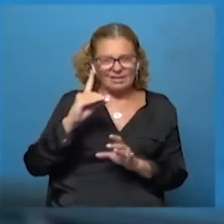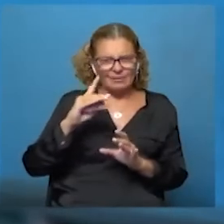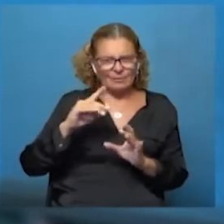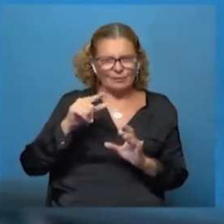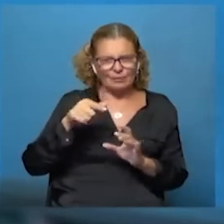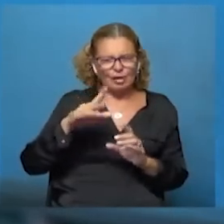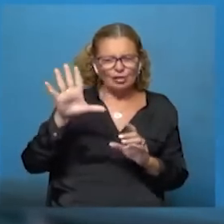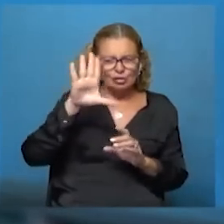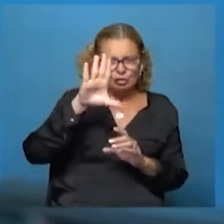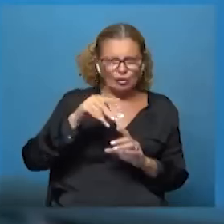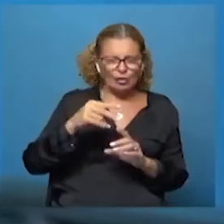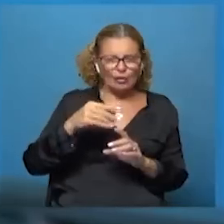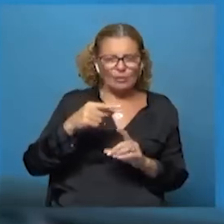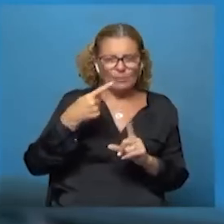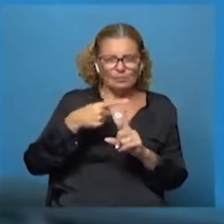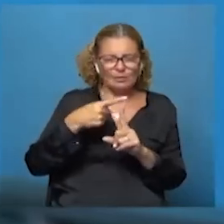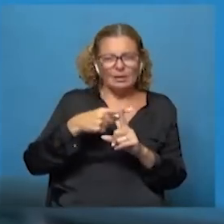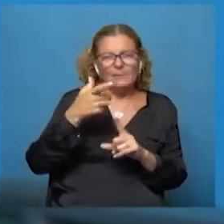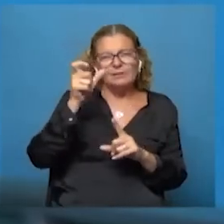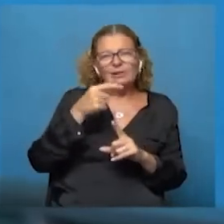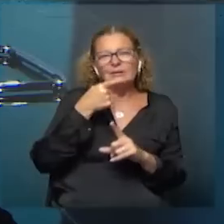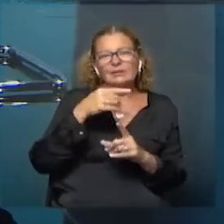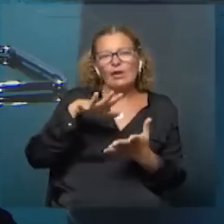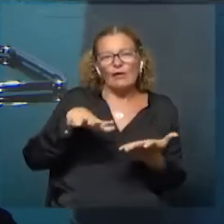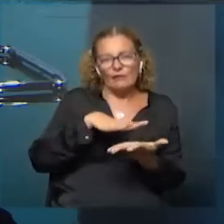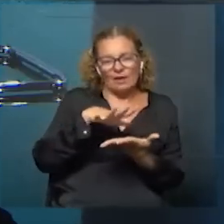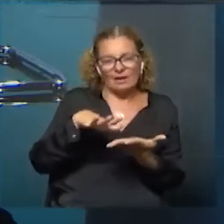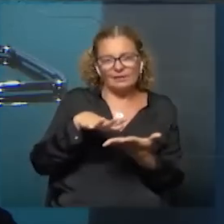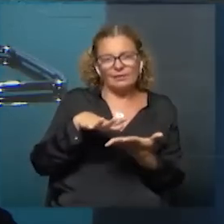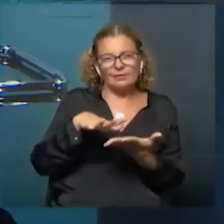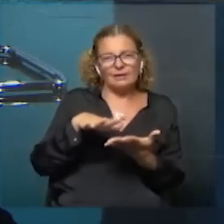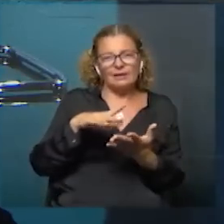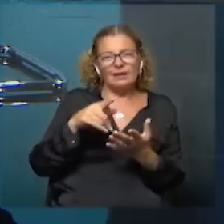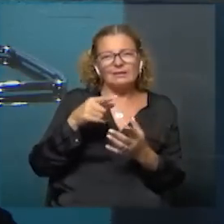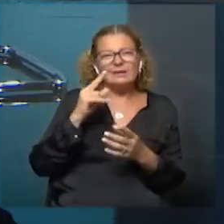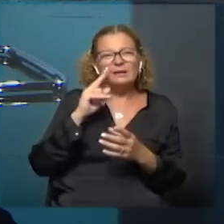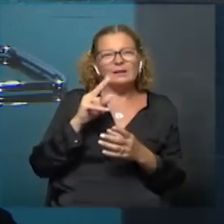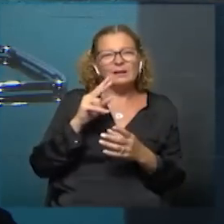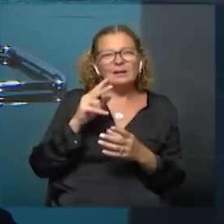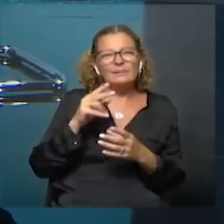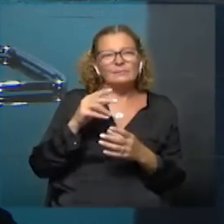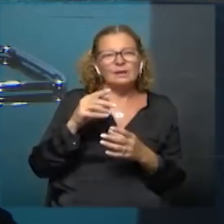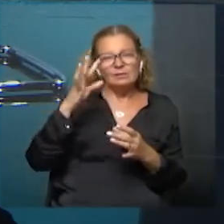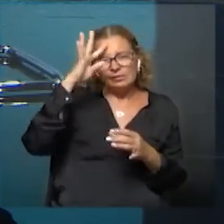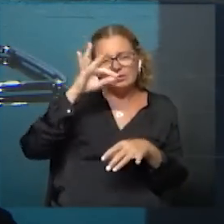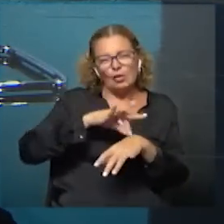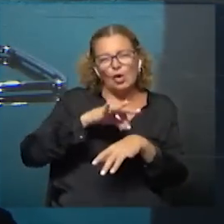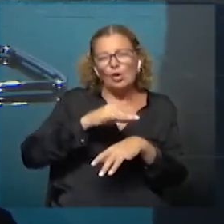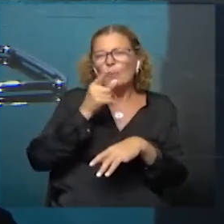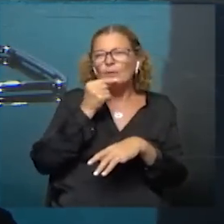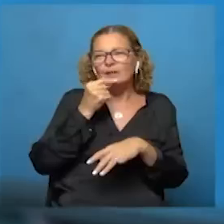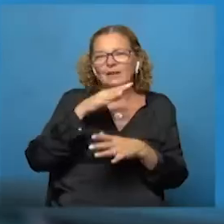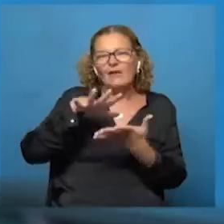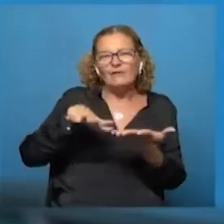todo lo positivo que hubo en esa época porque hay gente que te dice Bueno en los barrios ahora llego a eso pero en los barrios hay que tener asistente social y psicólogos policías